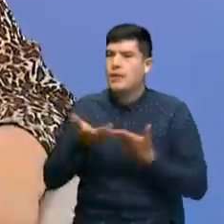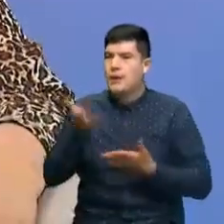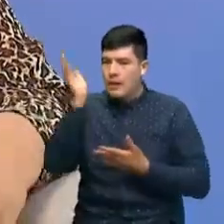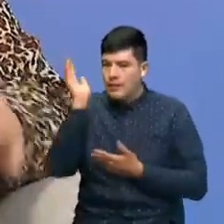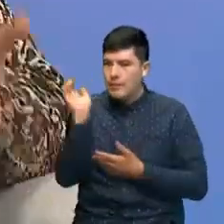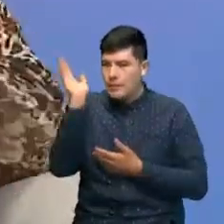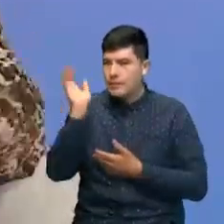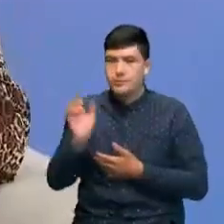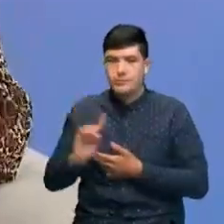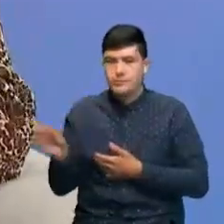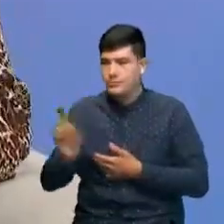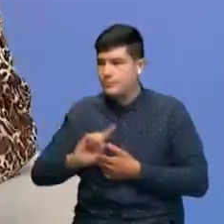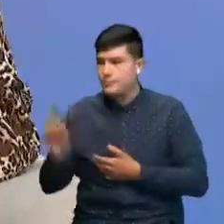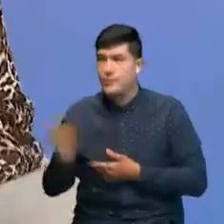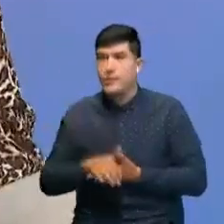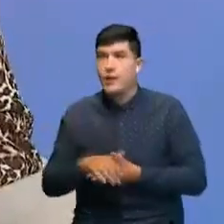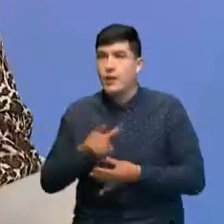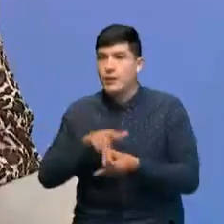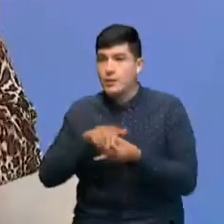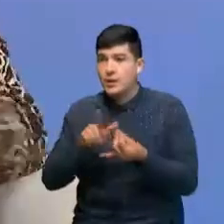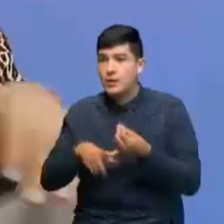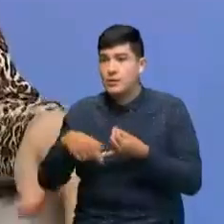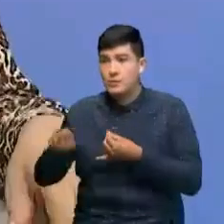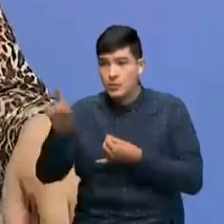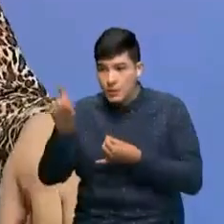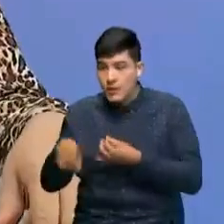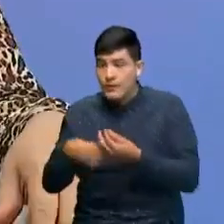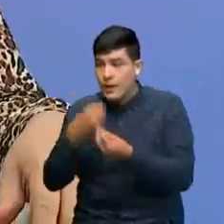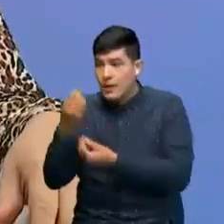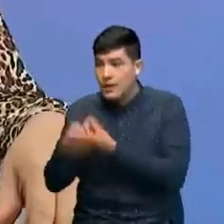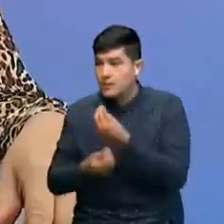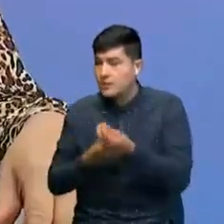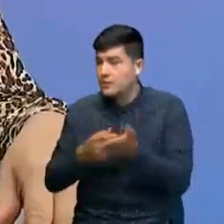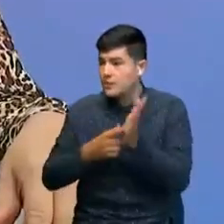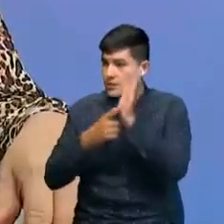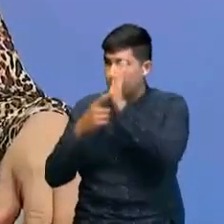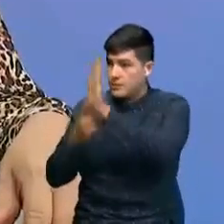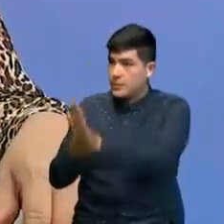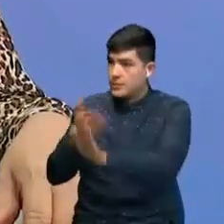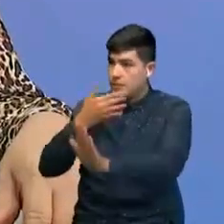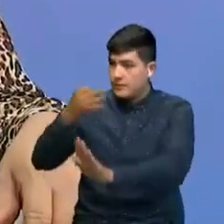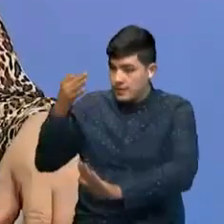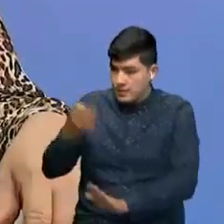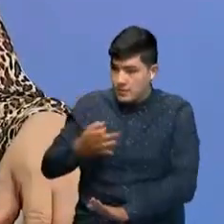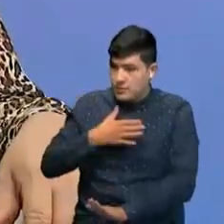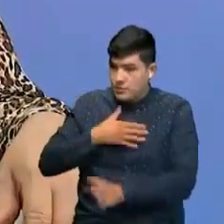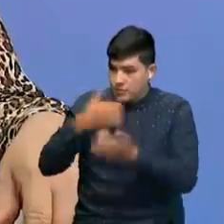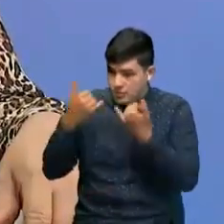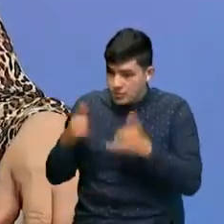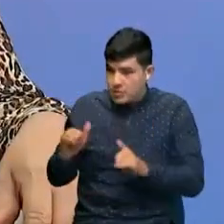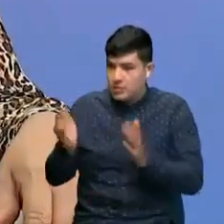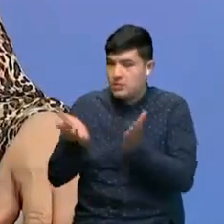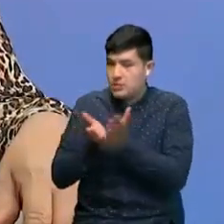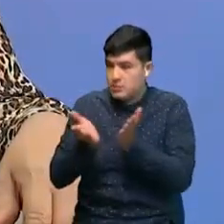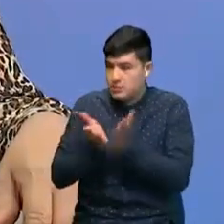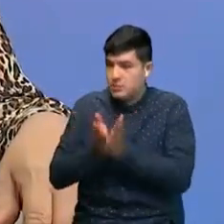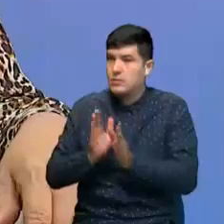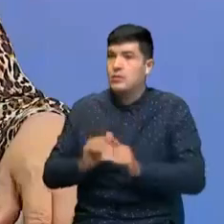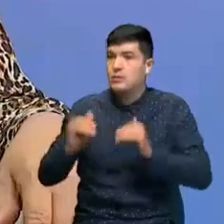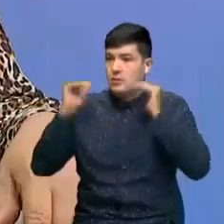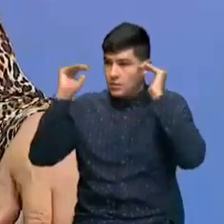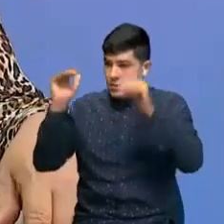pensión de sobreviviente. Entonces, en este caso, ¿qué tiene que hacer el sobreviviente? Demostrar que efectivamente ya está estudiando